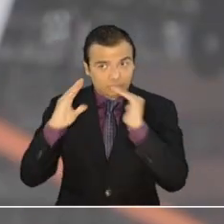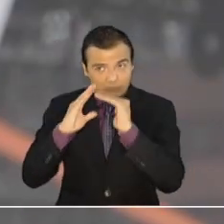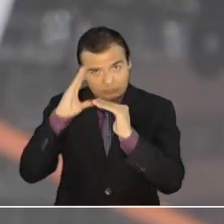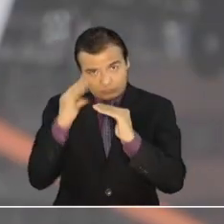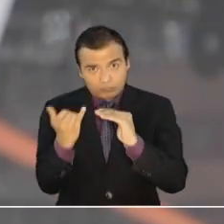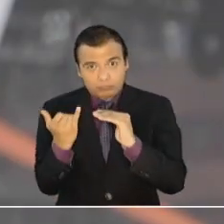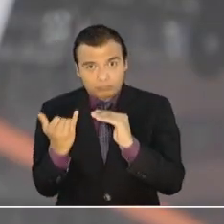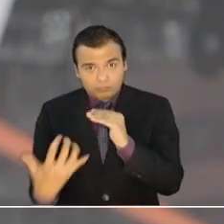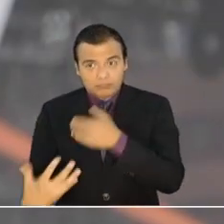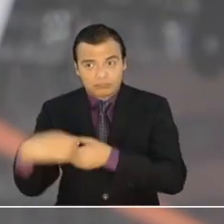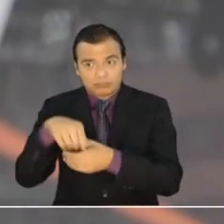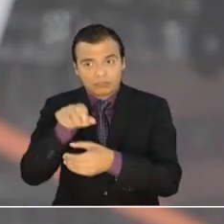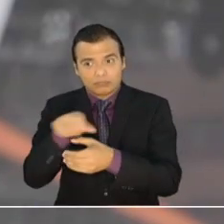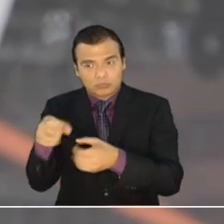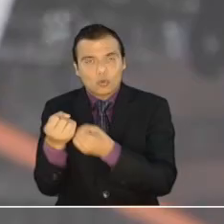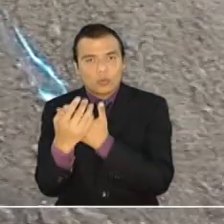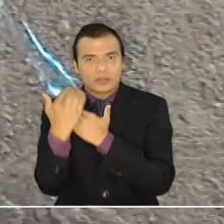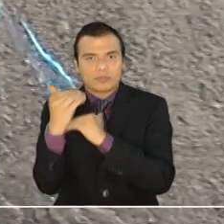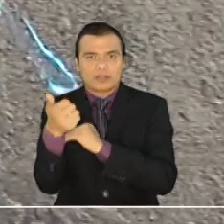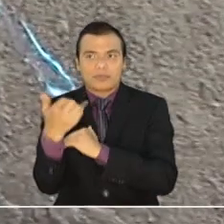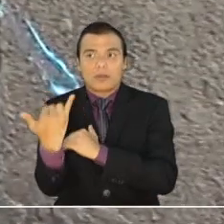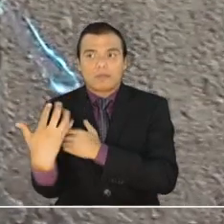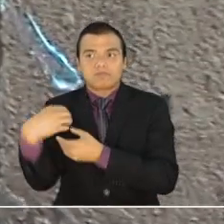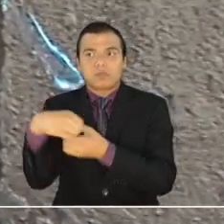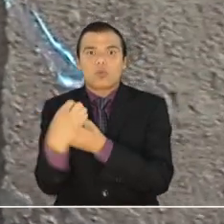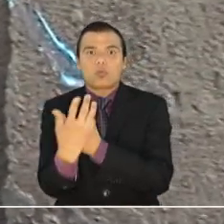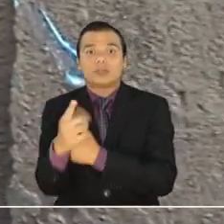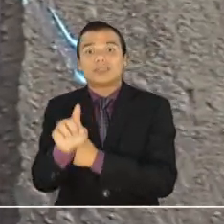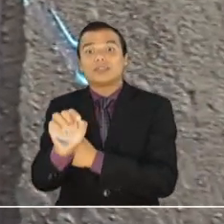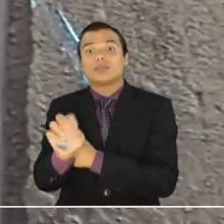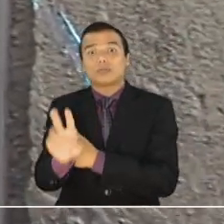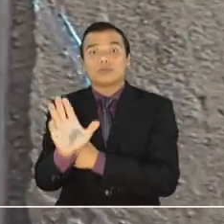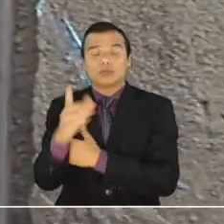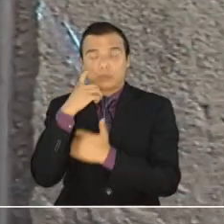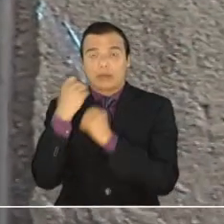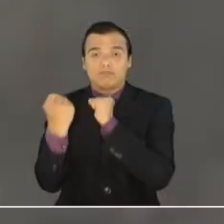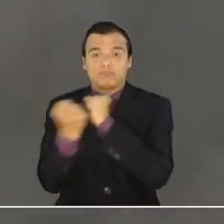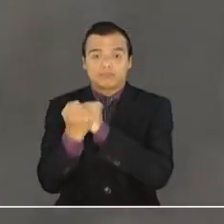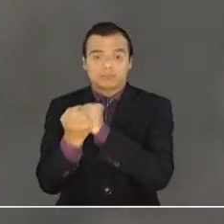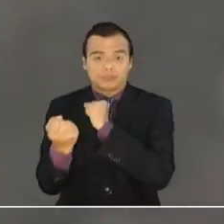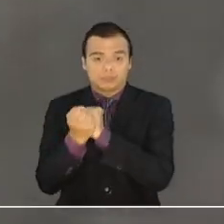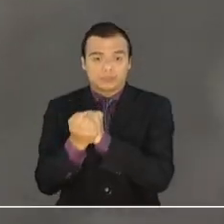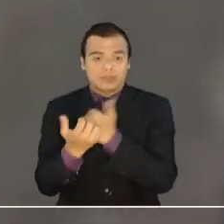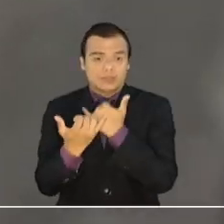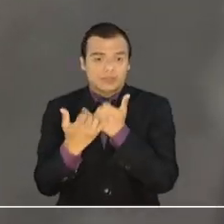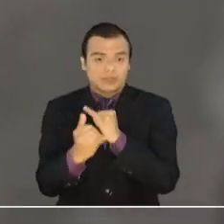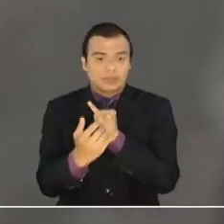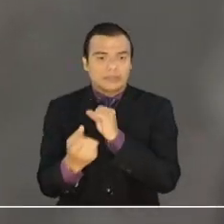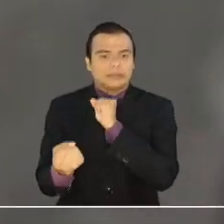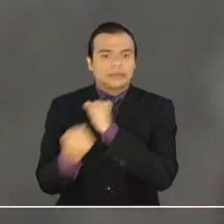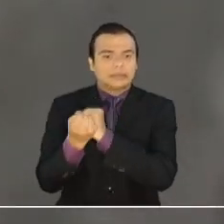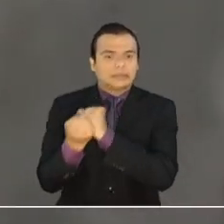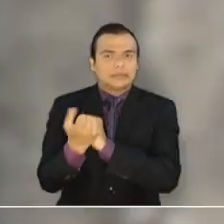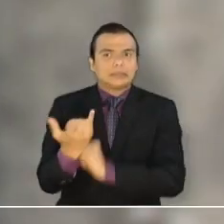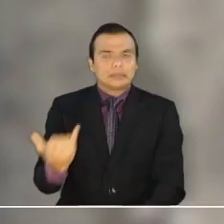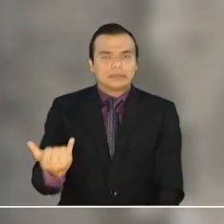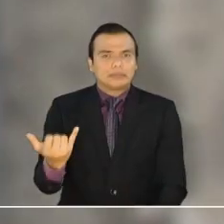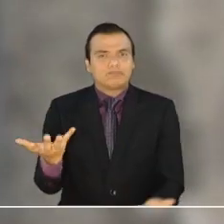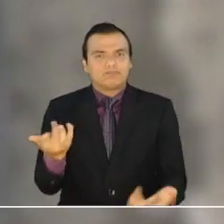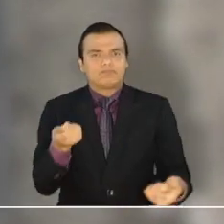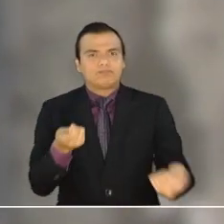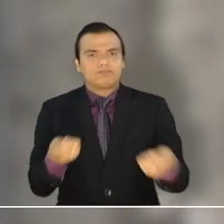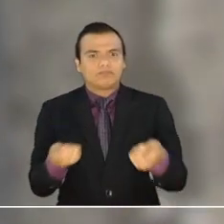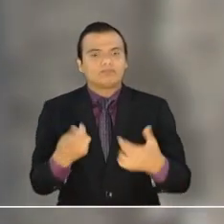internos y al momento hay 102 detenidos ahora para apaciguar el hacinamiento que se vive en las estaciones se buscará trasladar a por lo menos